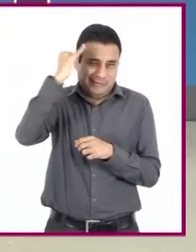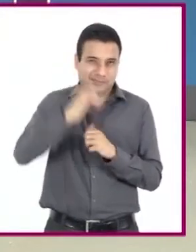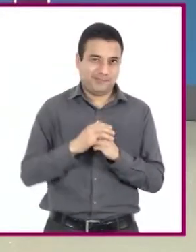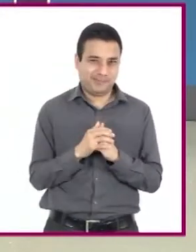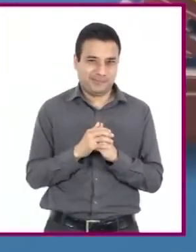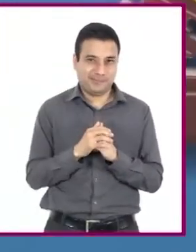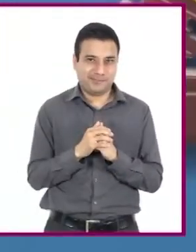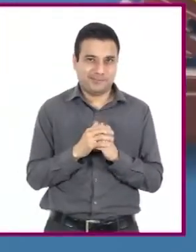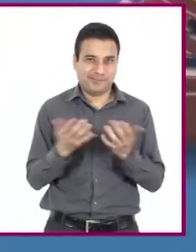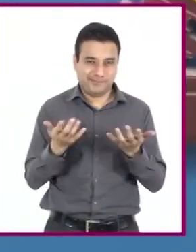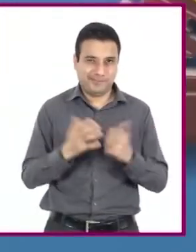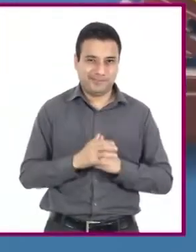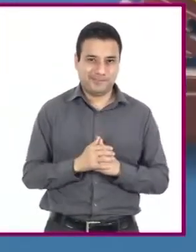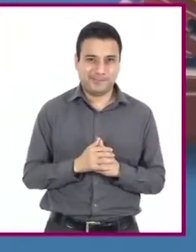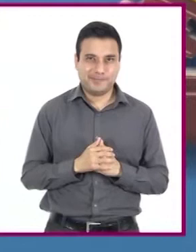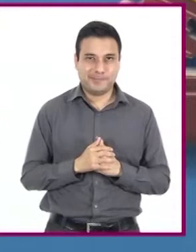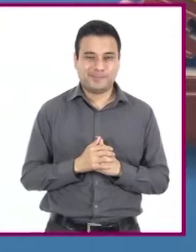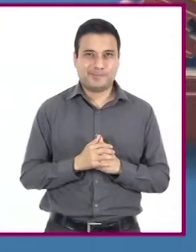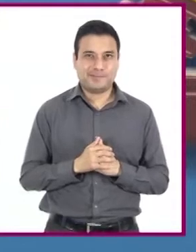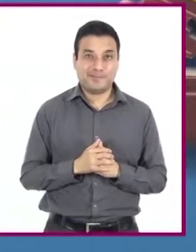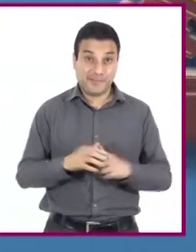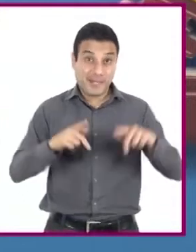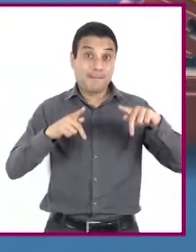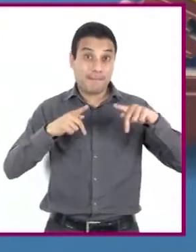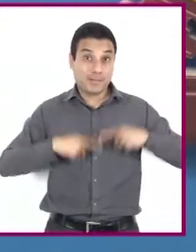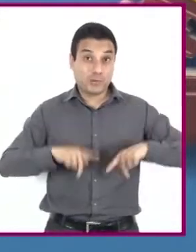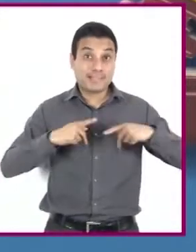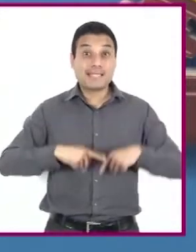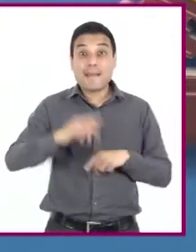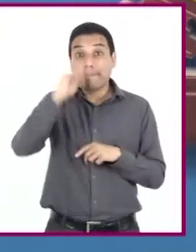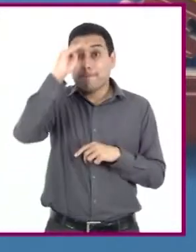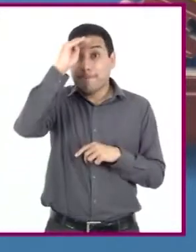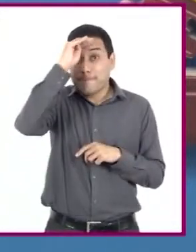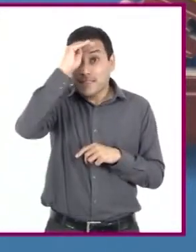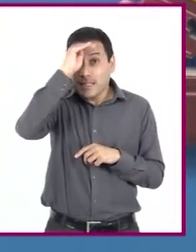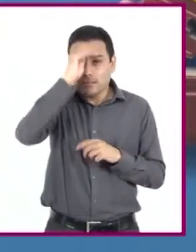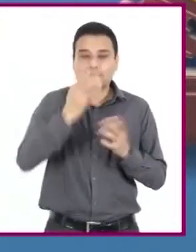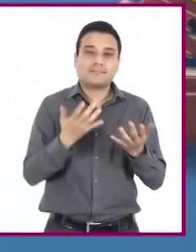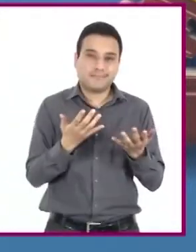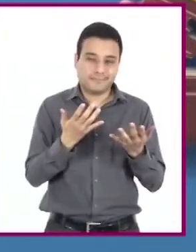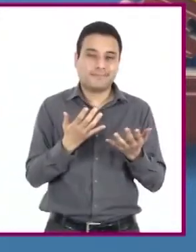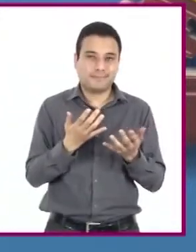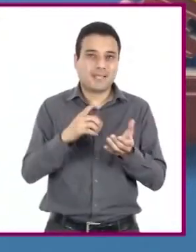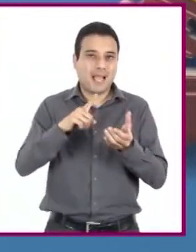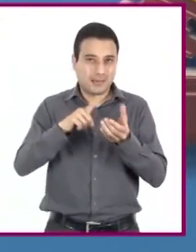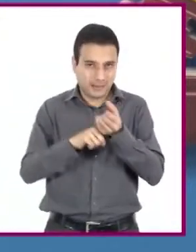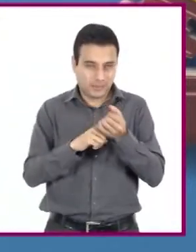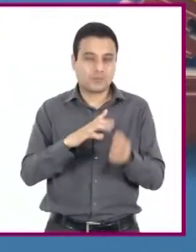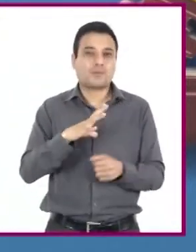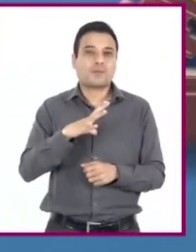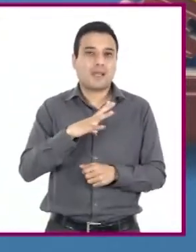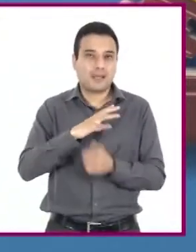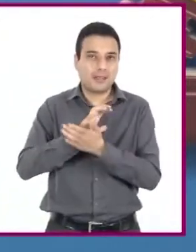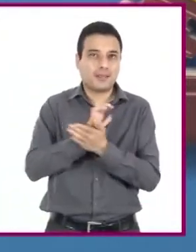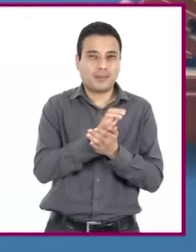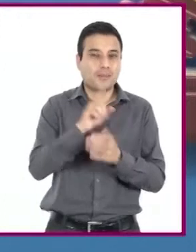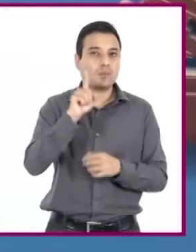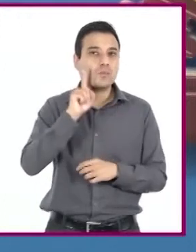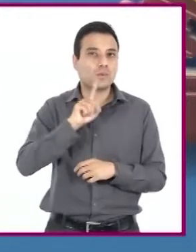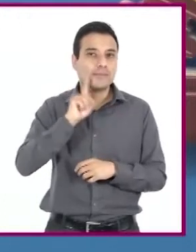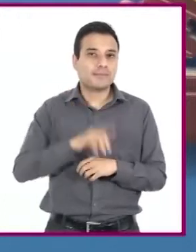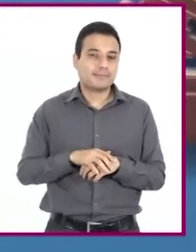Los estereotipos generan discriminación por tratar a los sexos como si uno fuera superior al